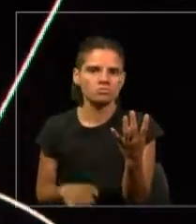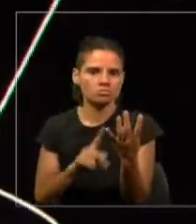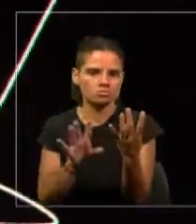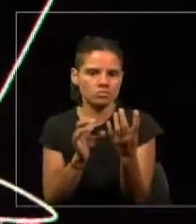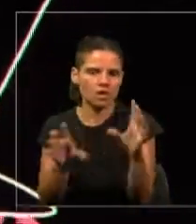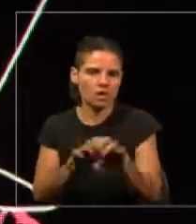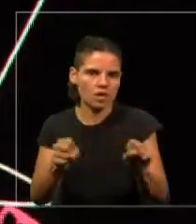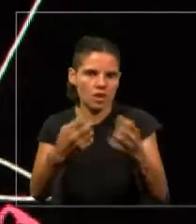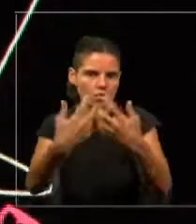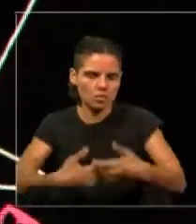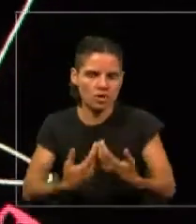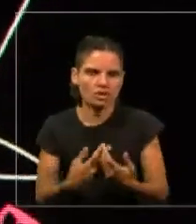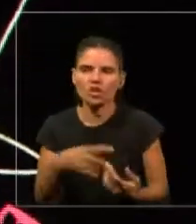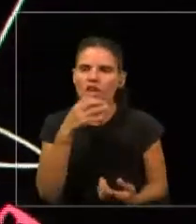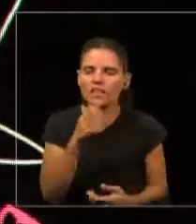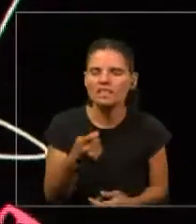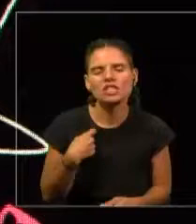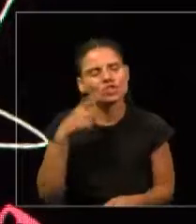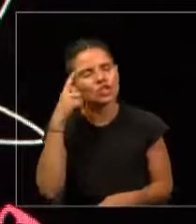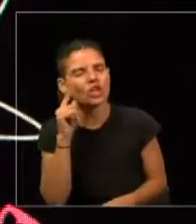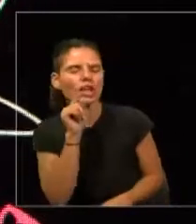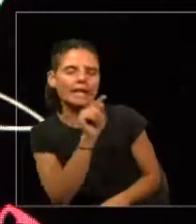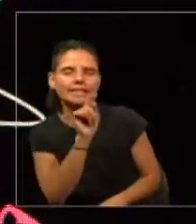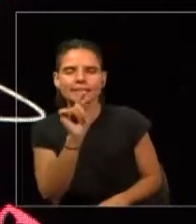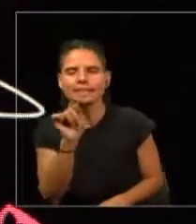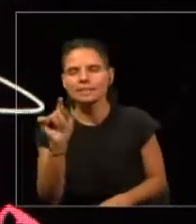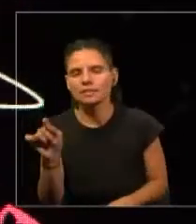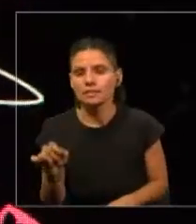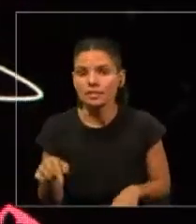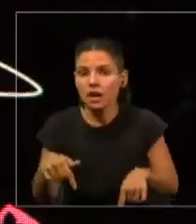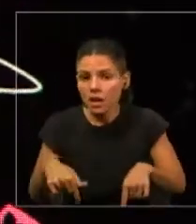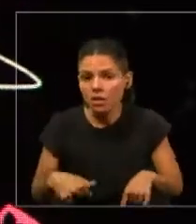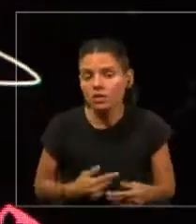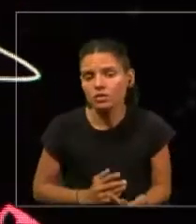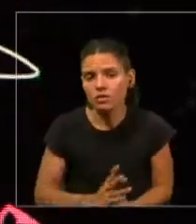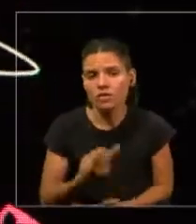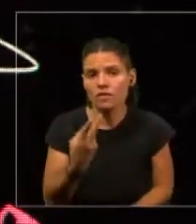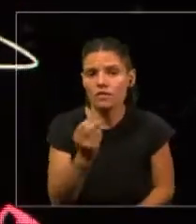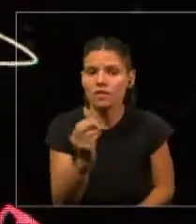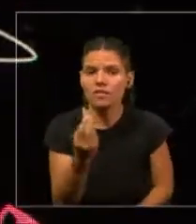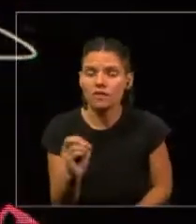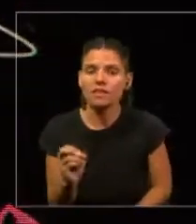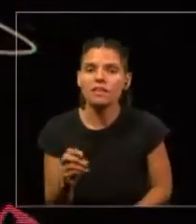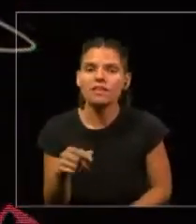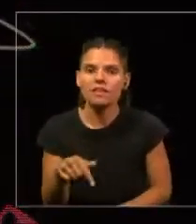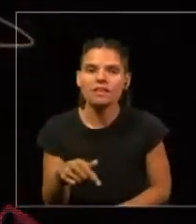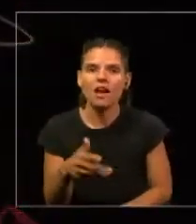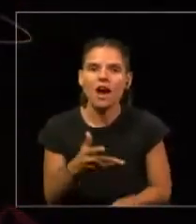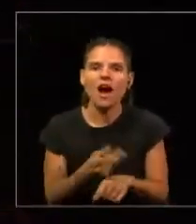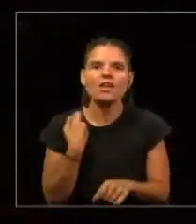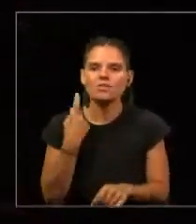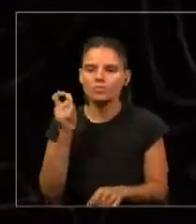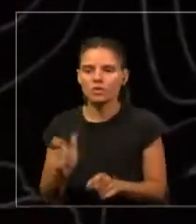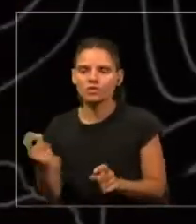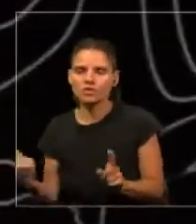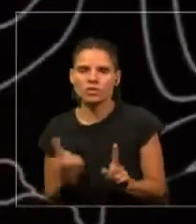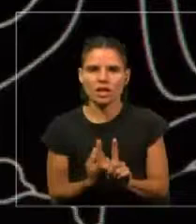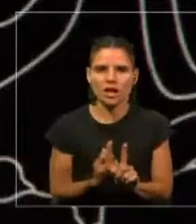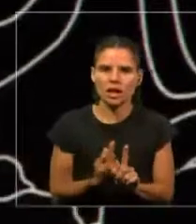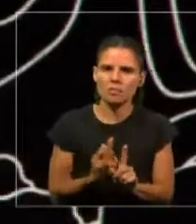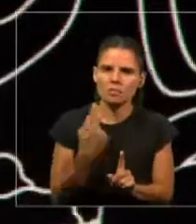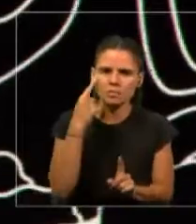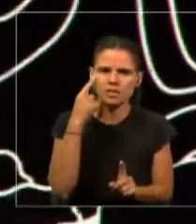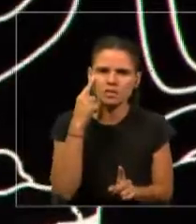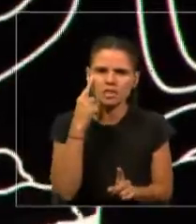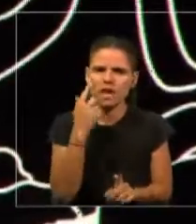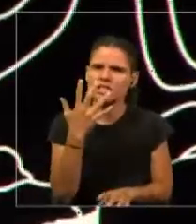B, U. Ahora, el 2020, todavía dentro de esa ecuación está presente el humano. Pero ¿qué va a pasar el